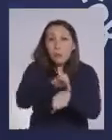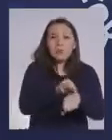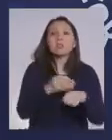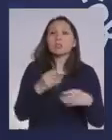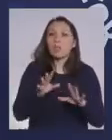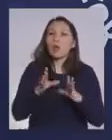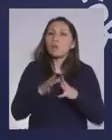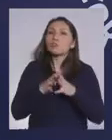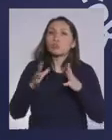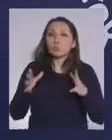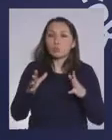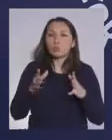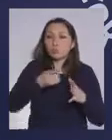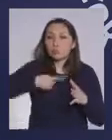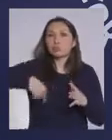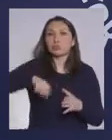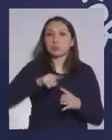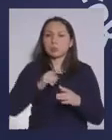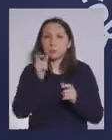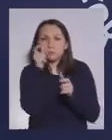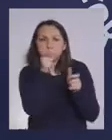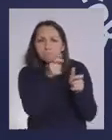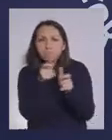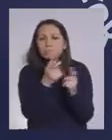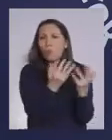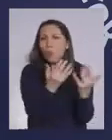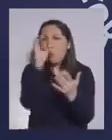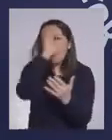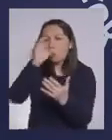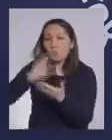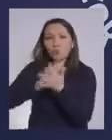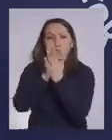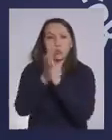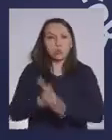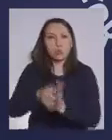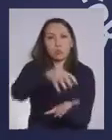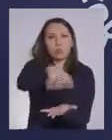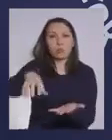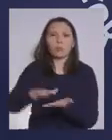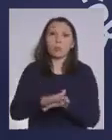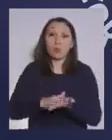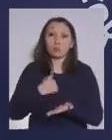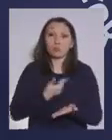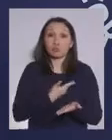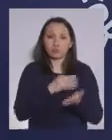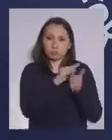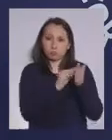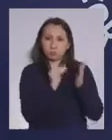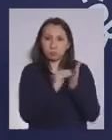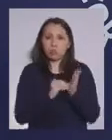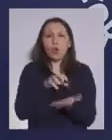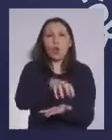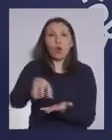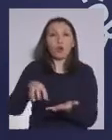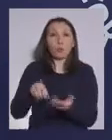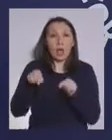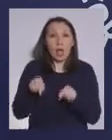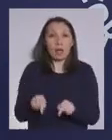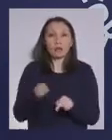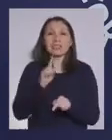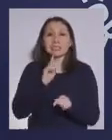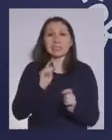siguió muy de cerca la trazabilidad en todas las comunas por ejemplo yo tengo acá la trazabilidad de las comunas que hoy día